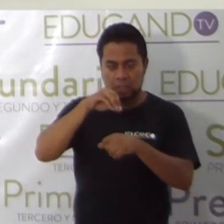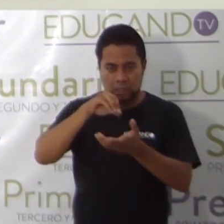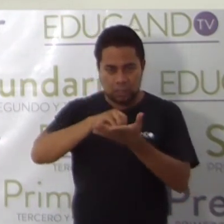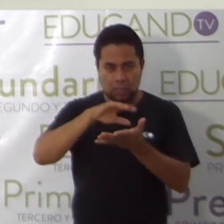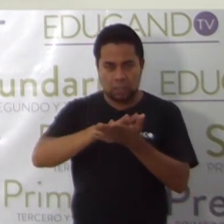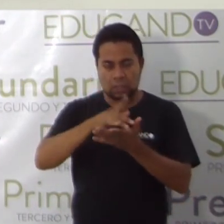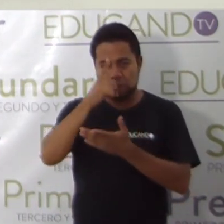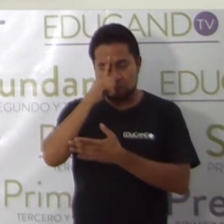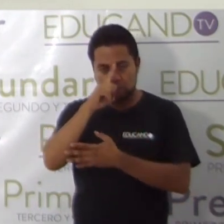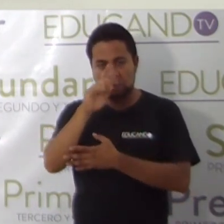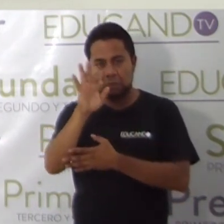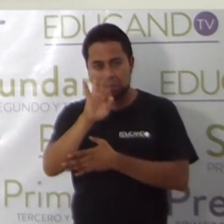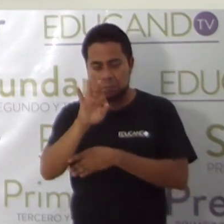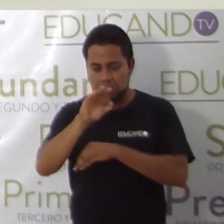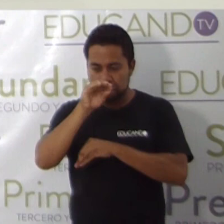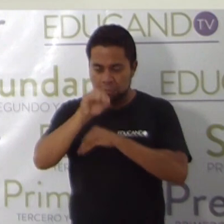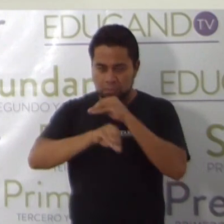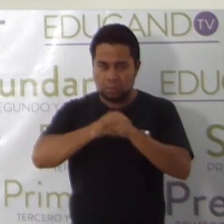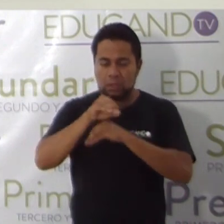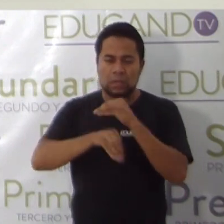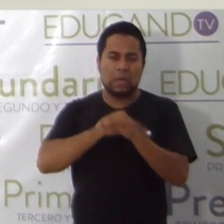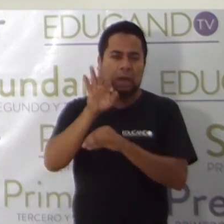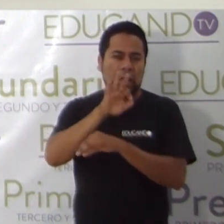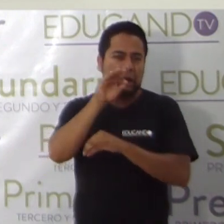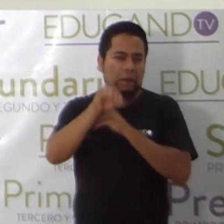posibles que pueden aparecer en